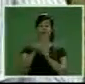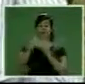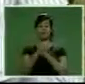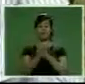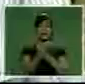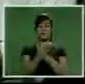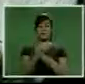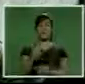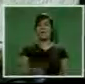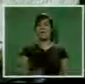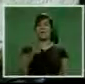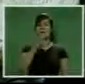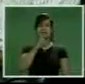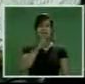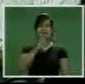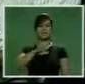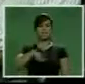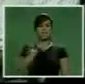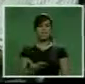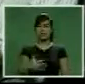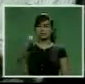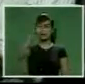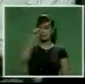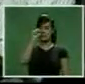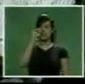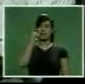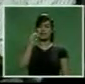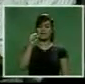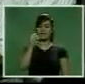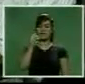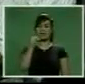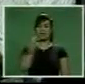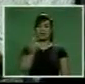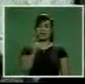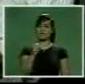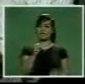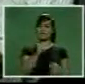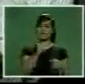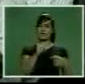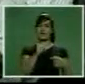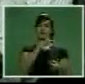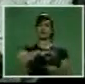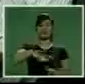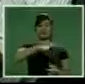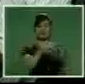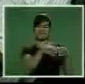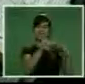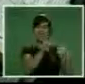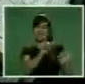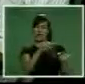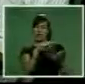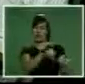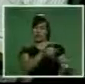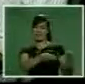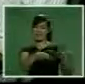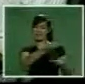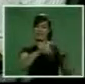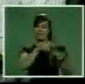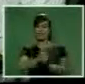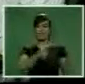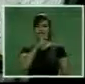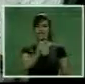Lo más difícil para comprender en el individualismo y en el marco de la sociedad capitalista, en el plano cultural, Blanca,